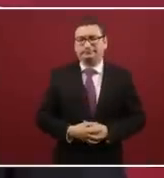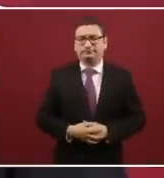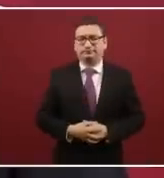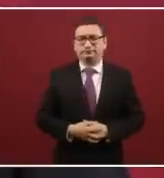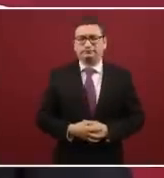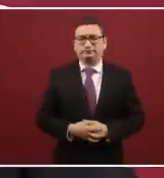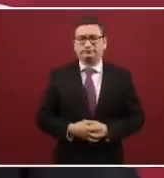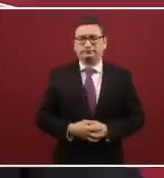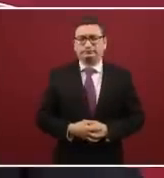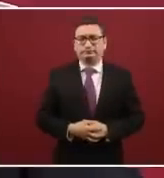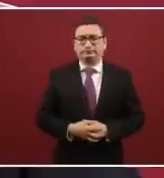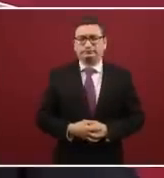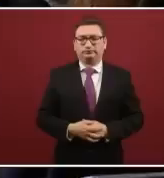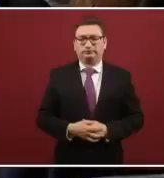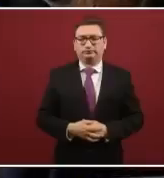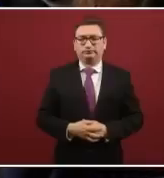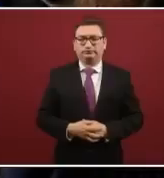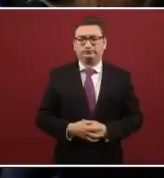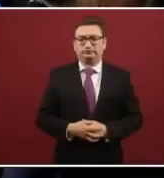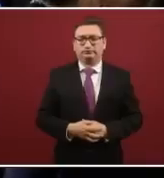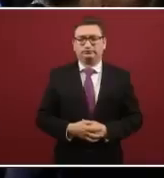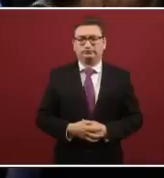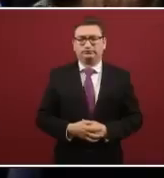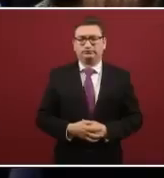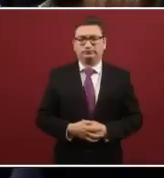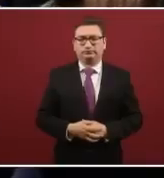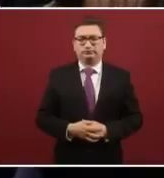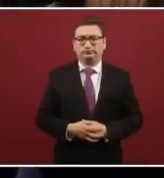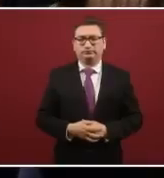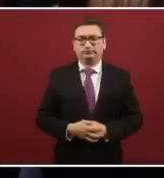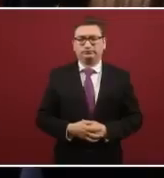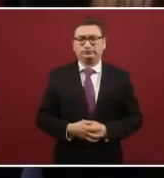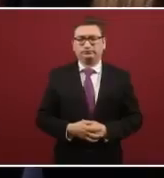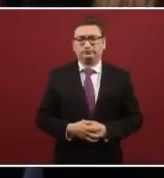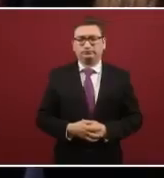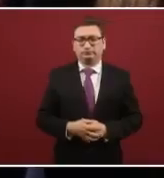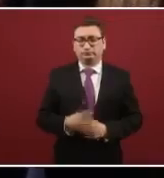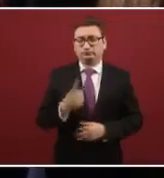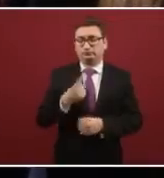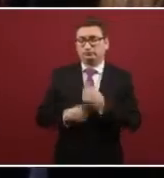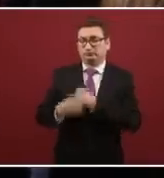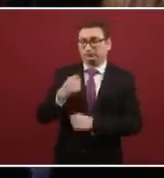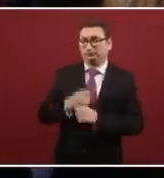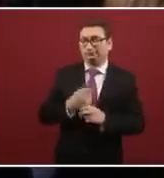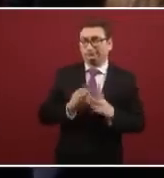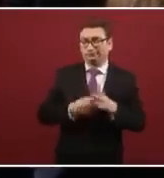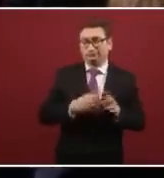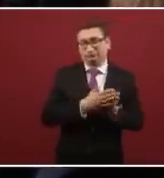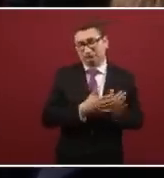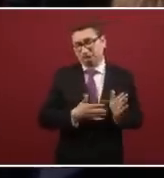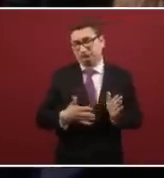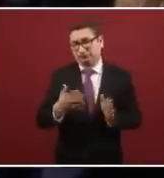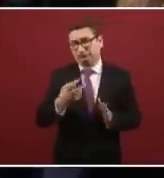sobre todo, insisto, a partir del año pasado. De modo que cuando